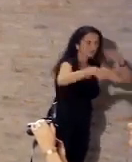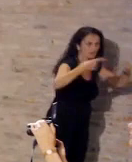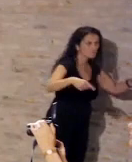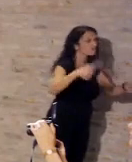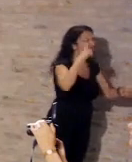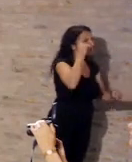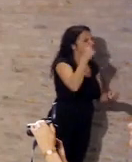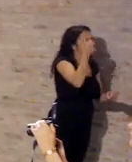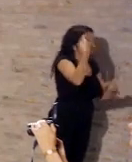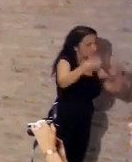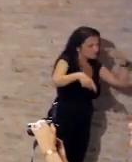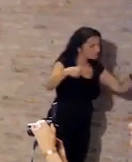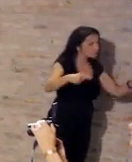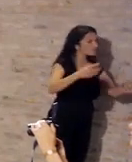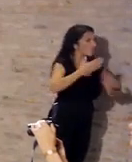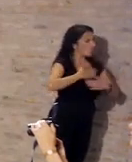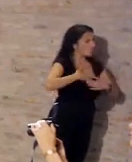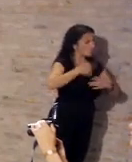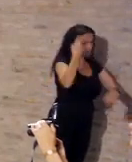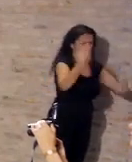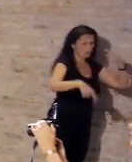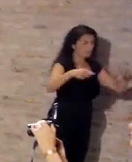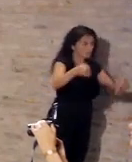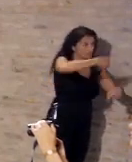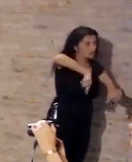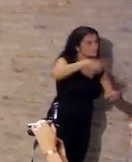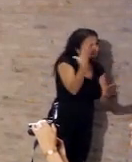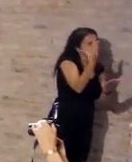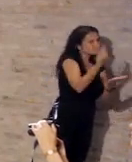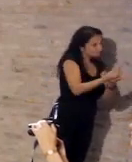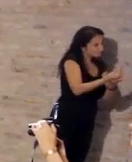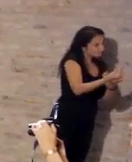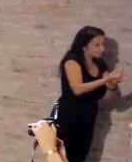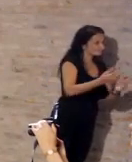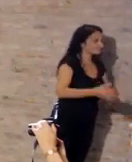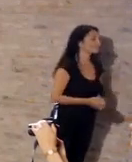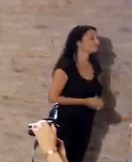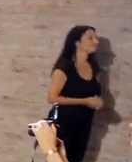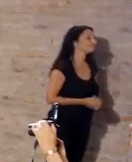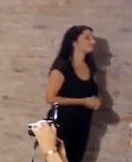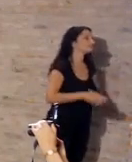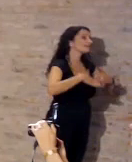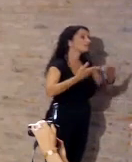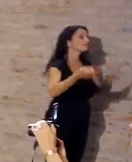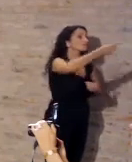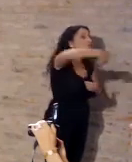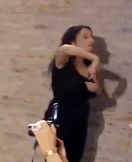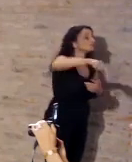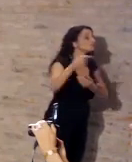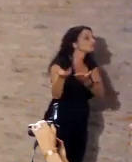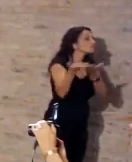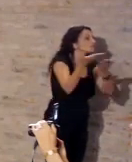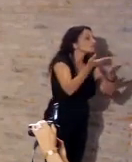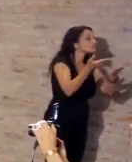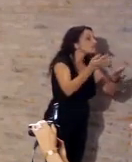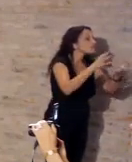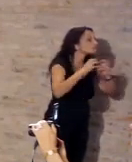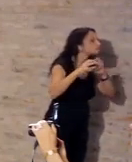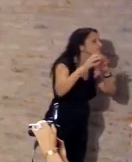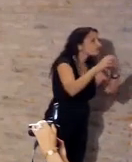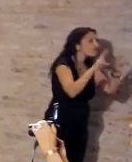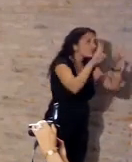pensar otras realidades otros cuerpos y otros vínculos por esto se pensó como una invitación a conversar